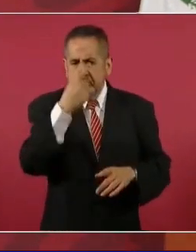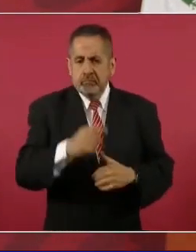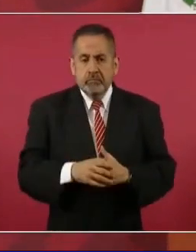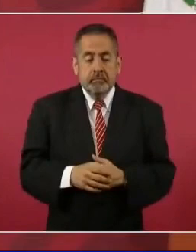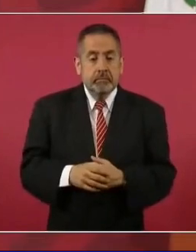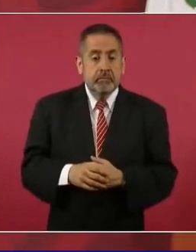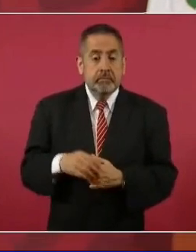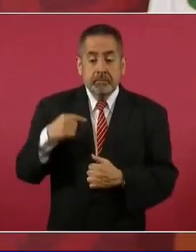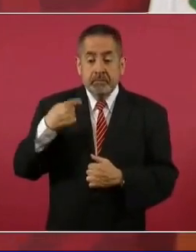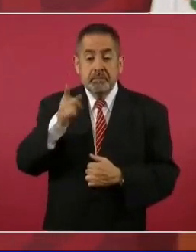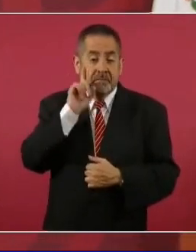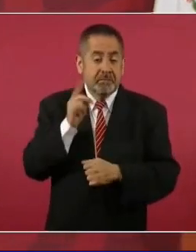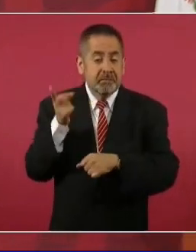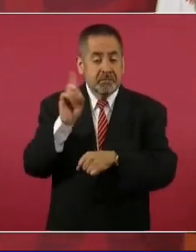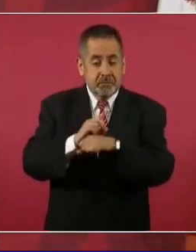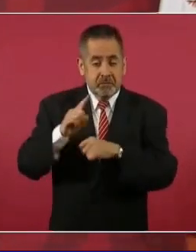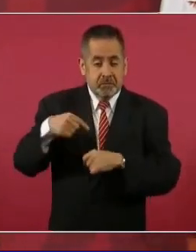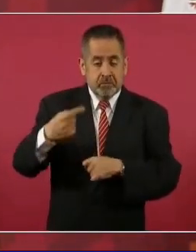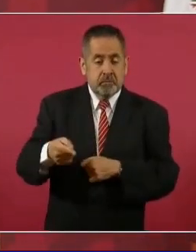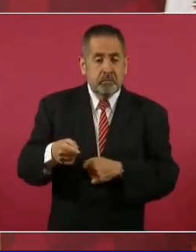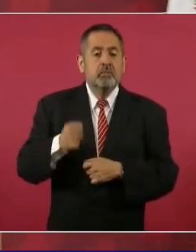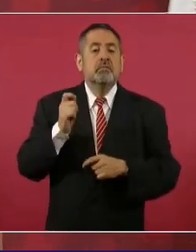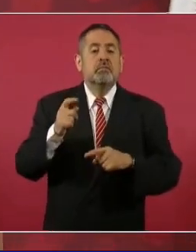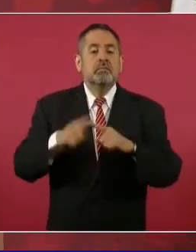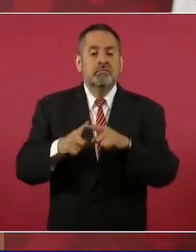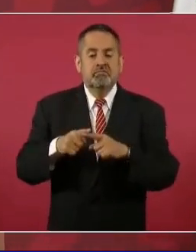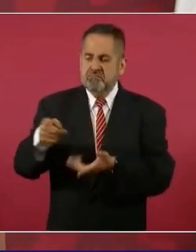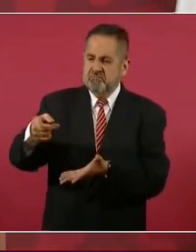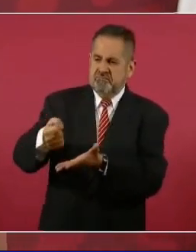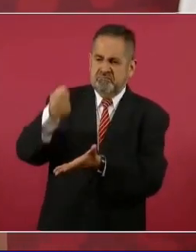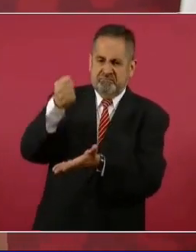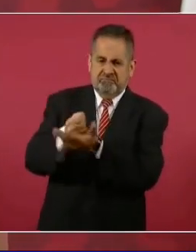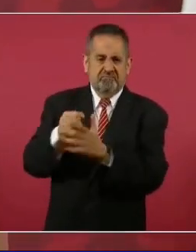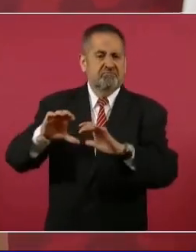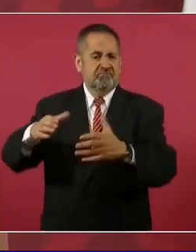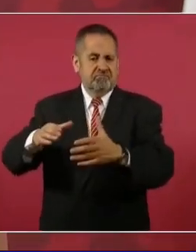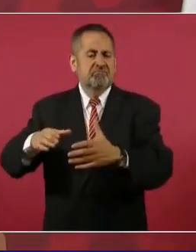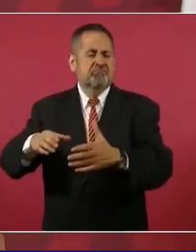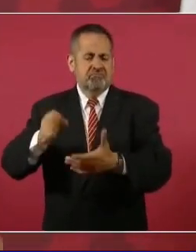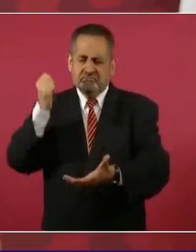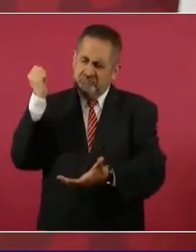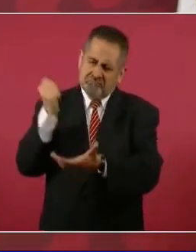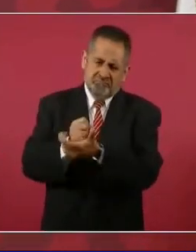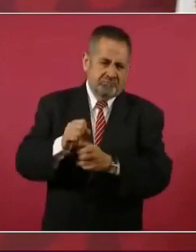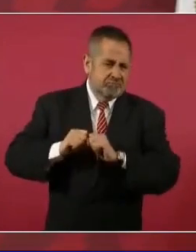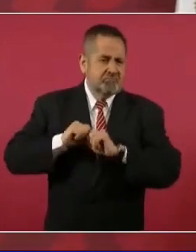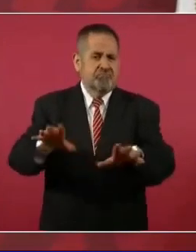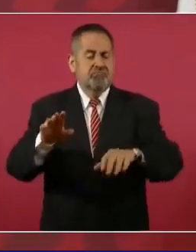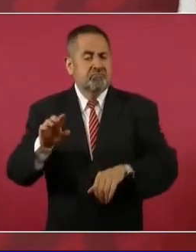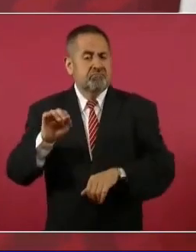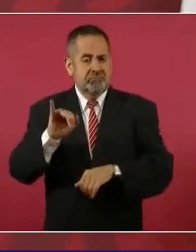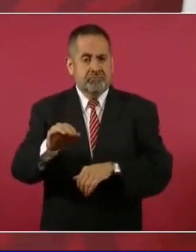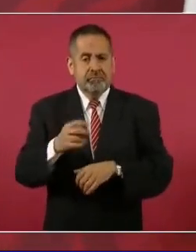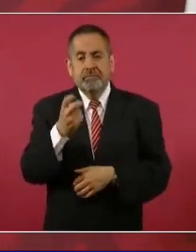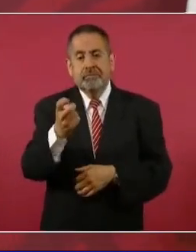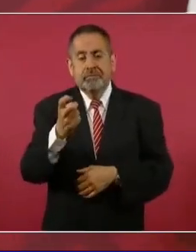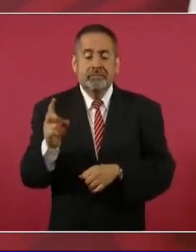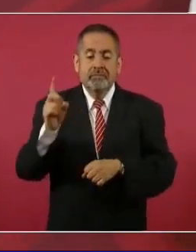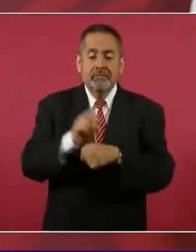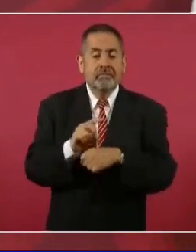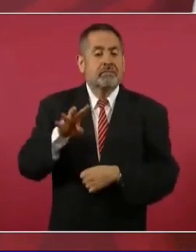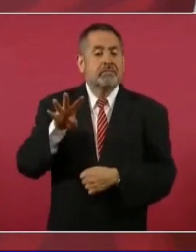Y al día siguiente sale el decreto. ¿Por qué el día 19 de